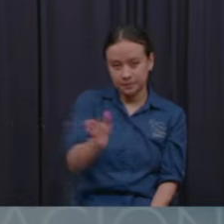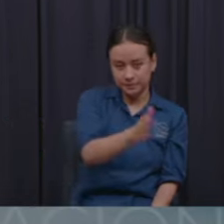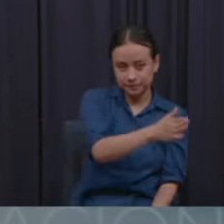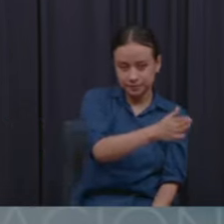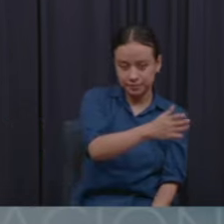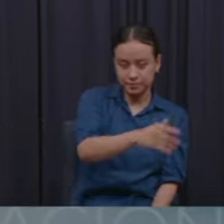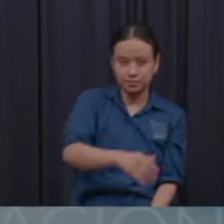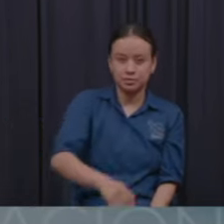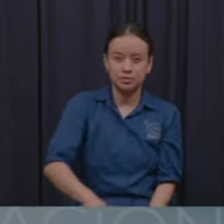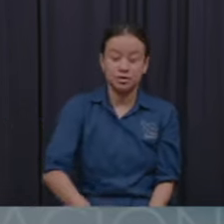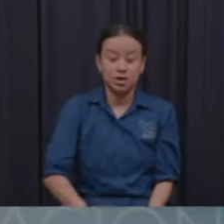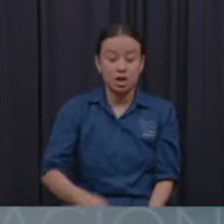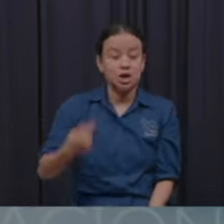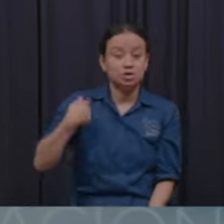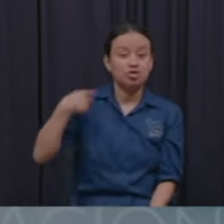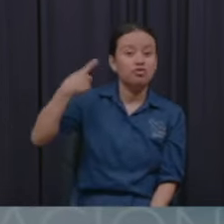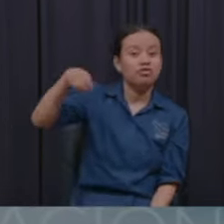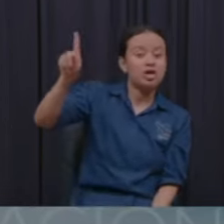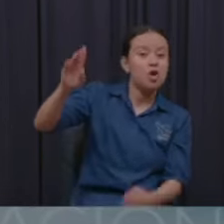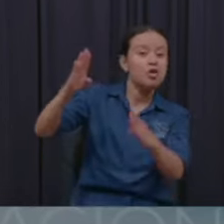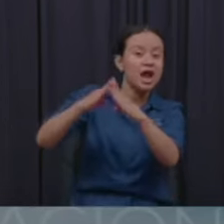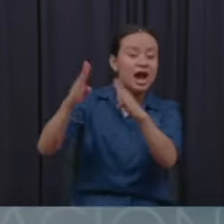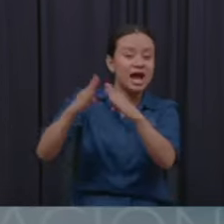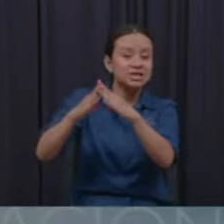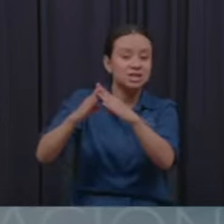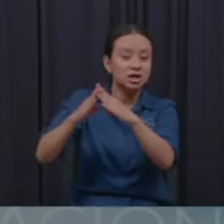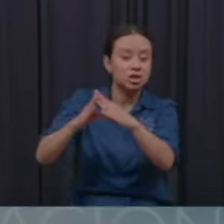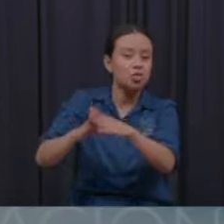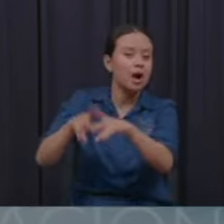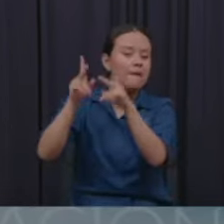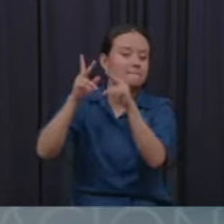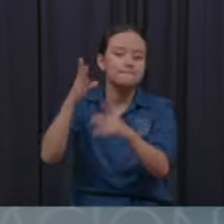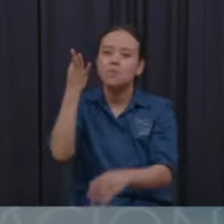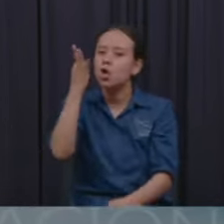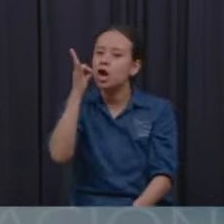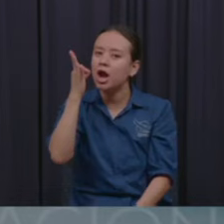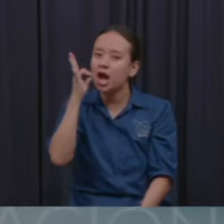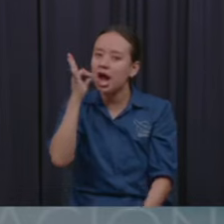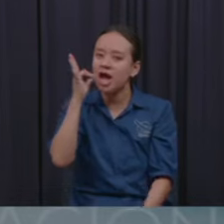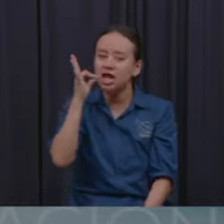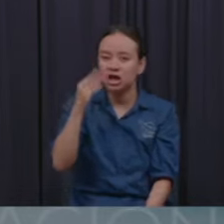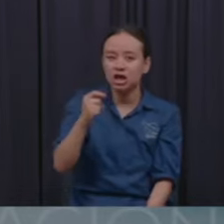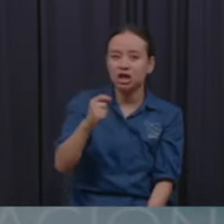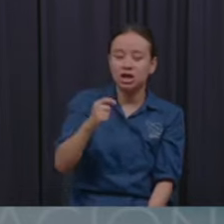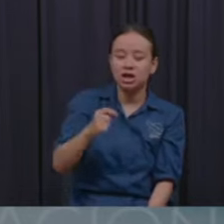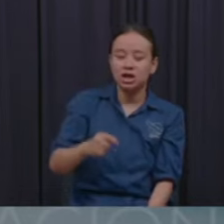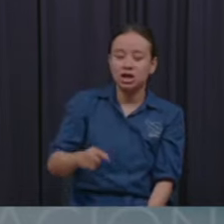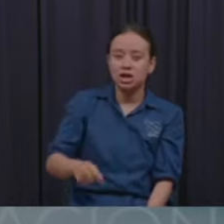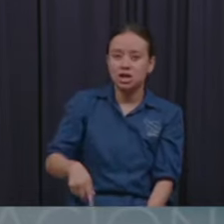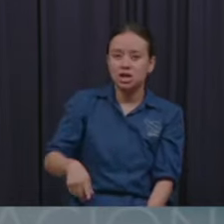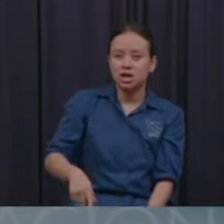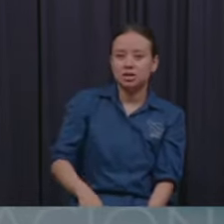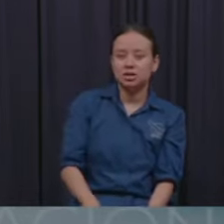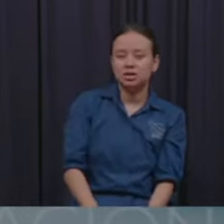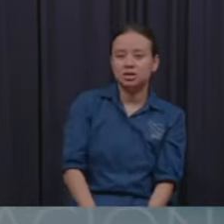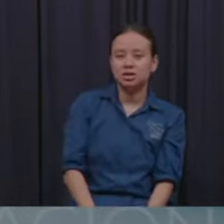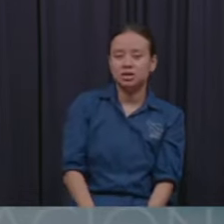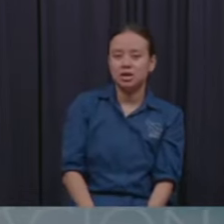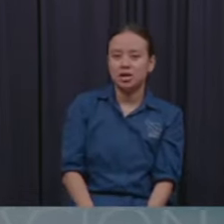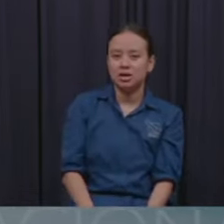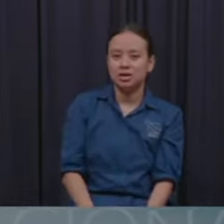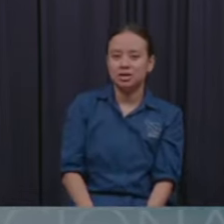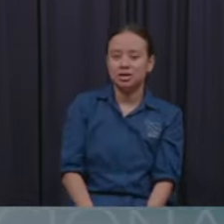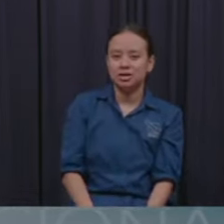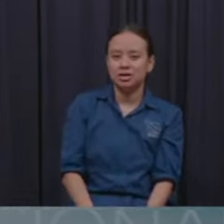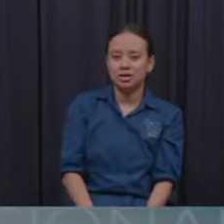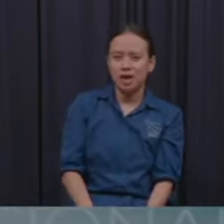de Cristo, bienvenido a mí. Entonces, desde ahí aprendí yo a agacharme por si acaso hayan objetos voladores